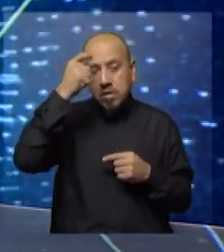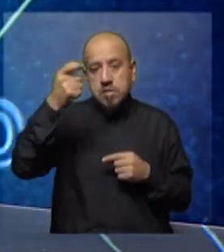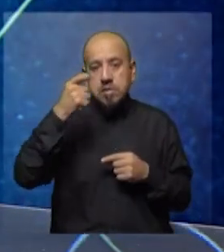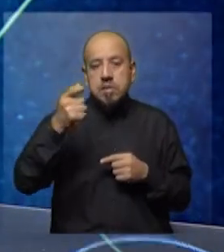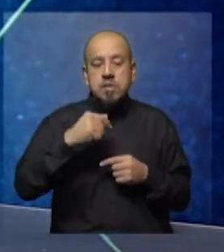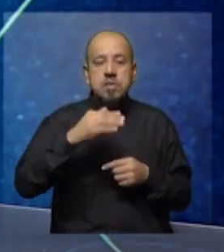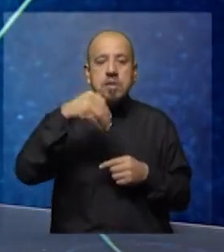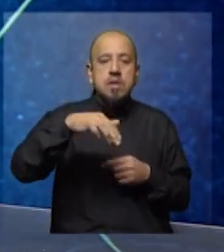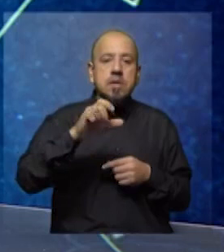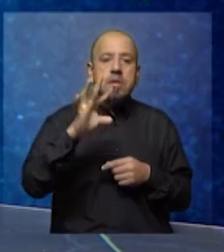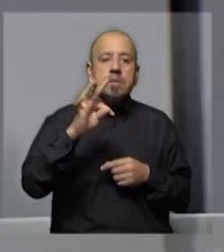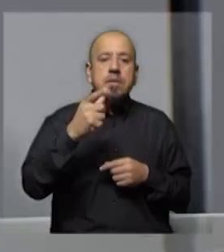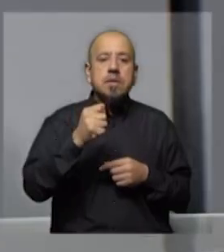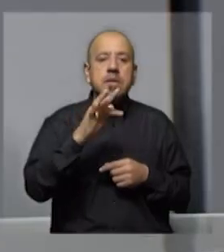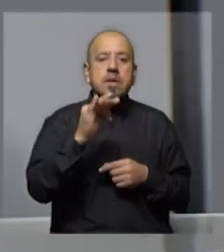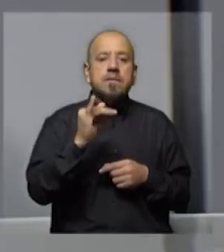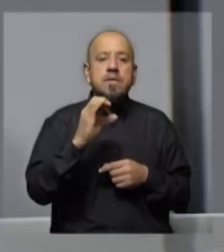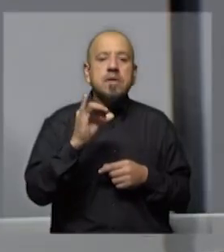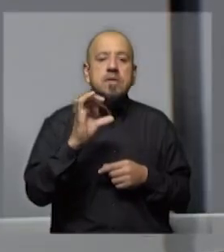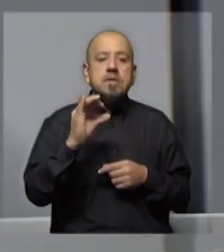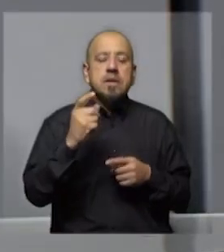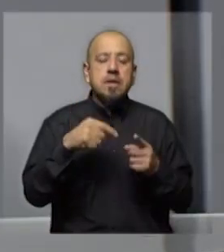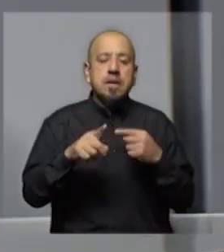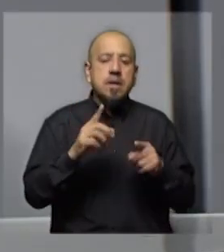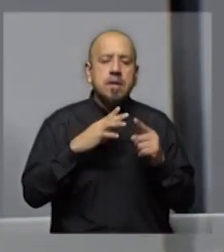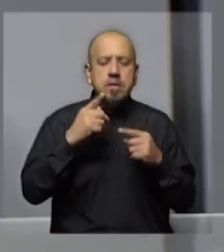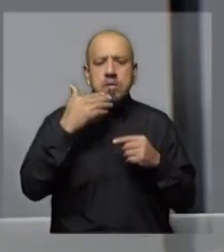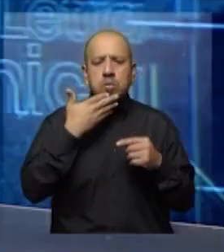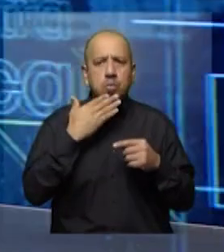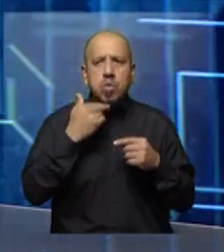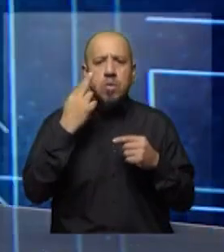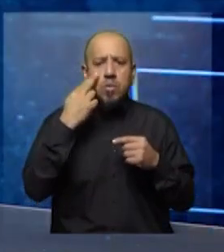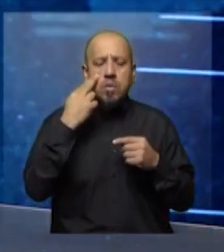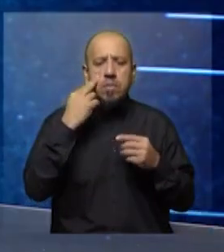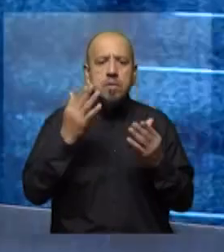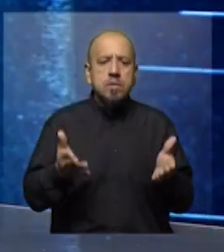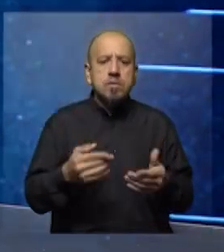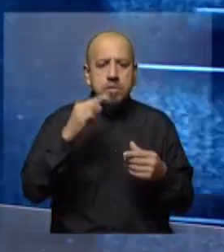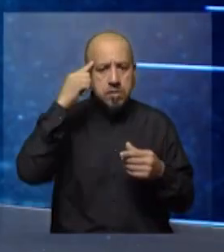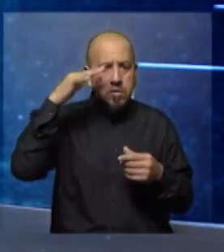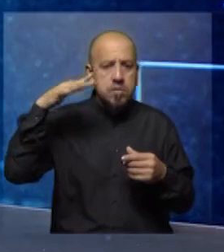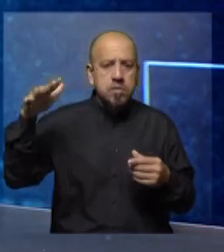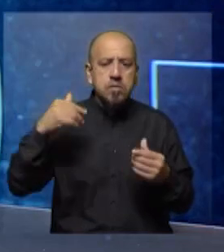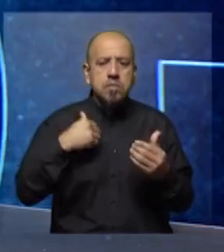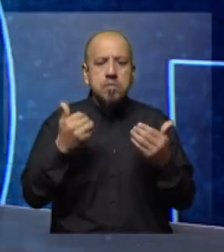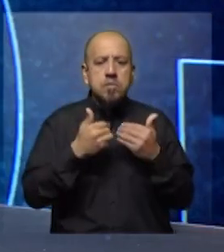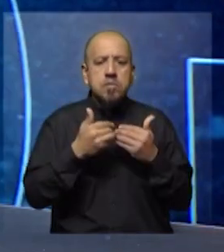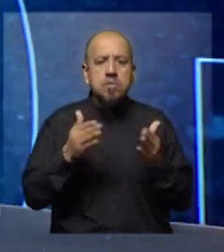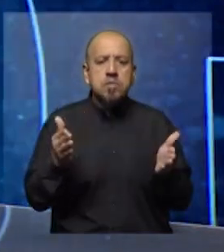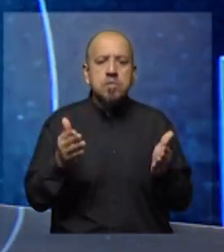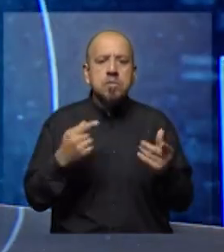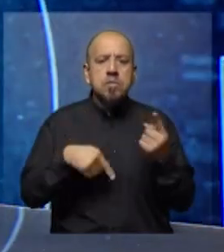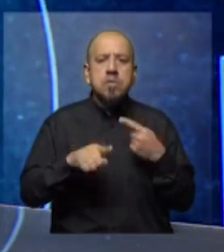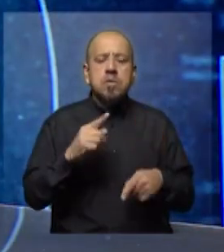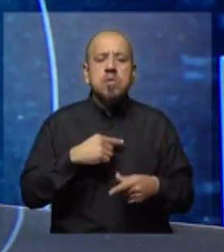metafísica solidificada las dudas los problemas abiertos de la filosofía cristalizados